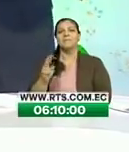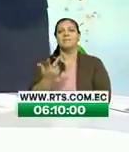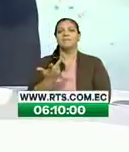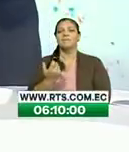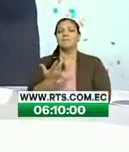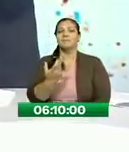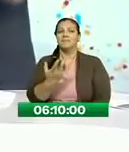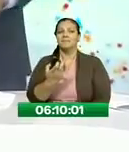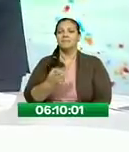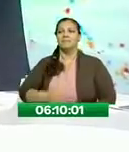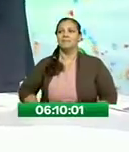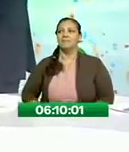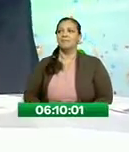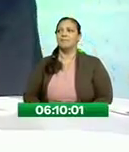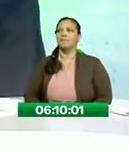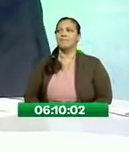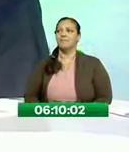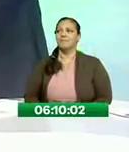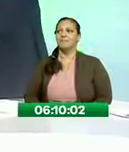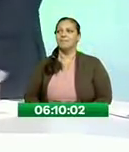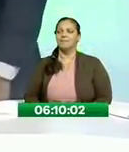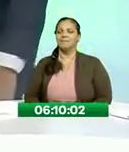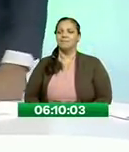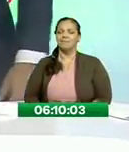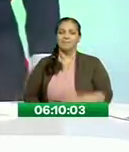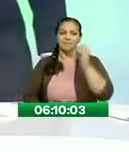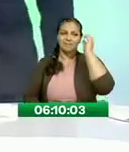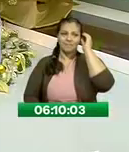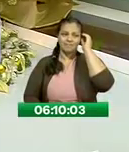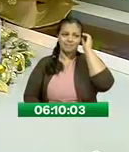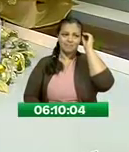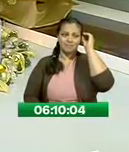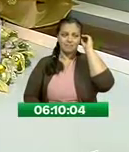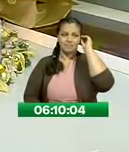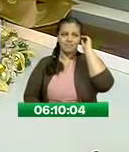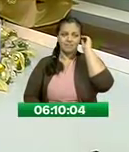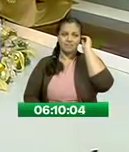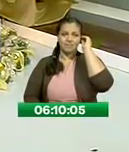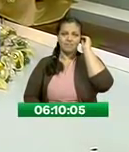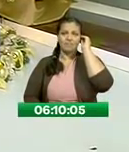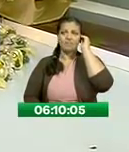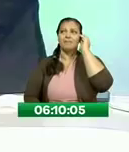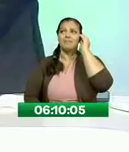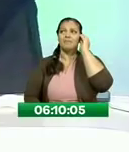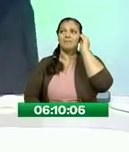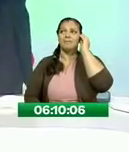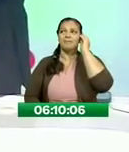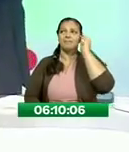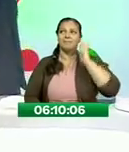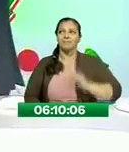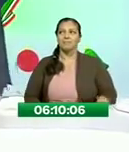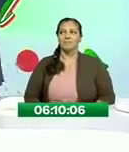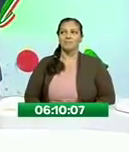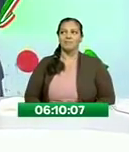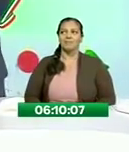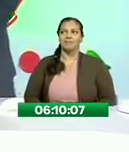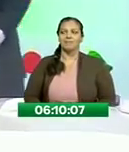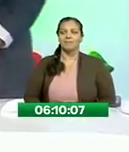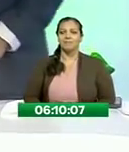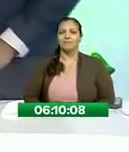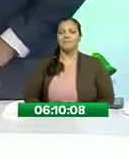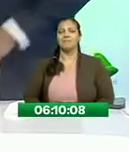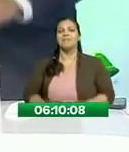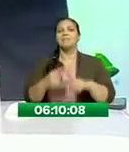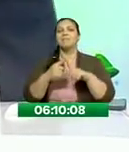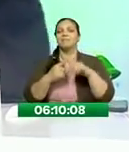saludo para Yolandita Castro, que dice que no. Yolanda Castro. Que no me puede grabar porque no ha pagado el plan. No, pero el plan. Mi teléfono está grabando.